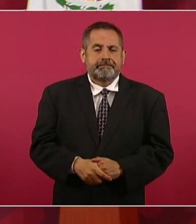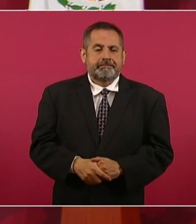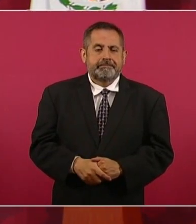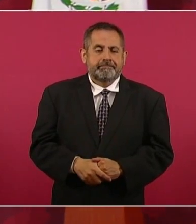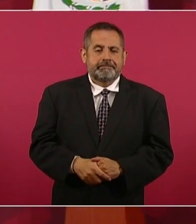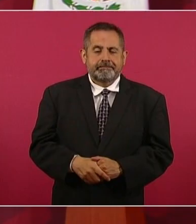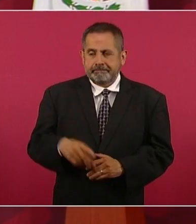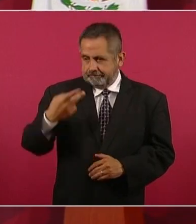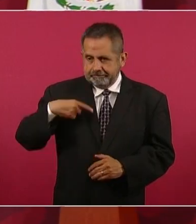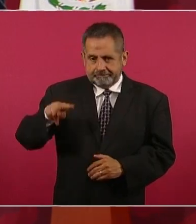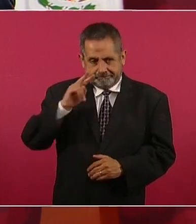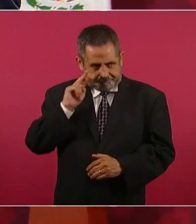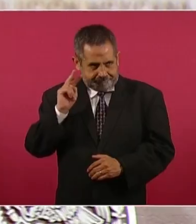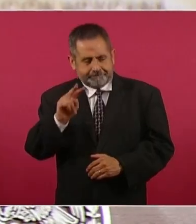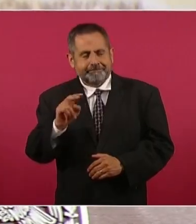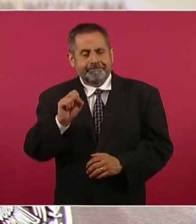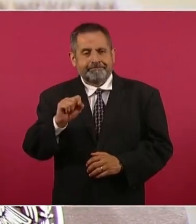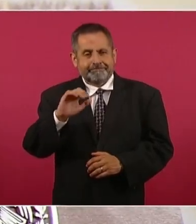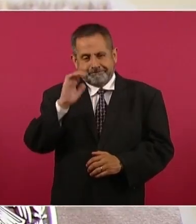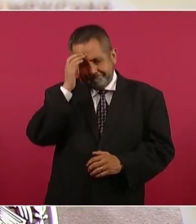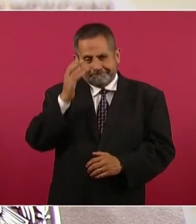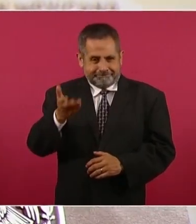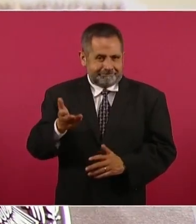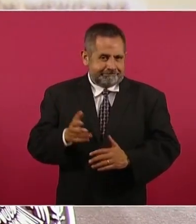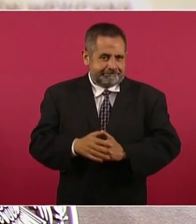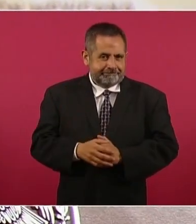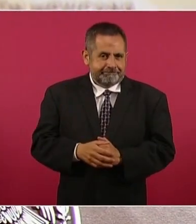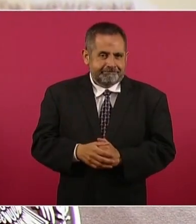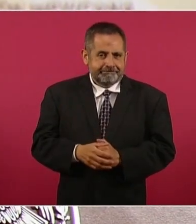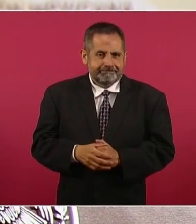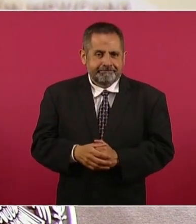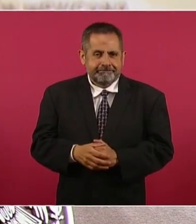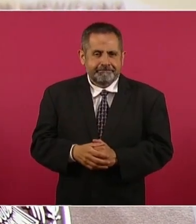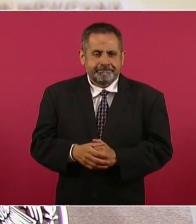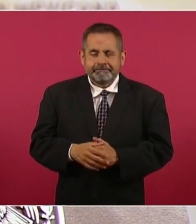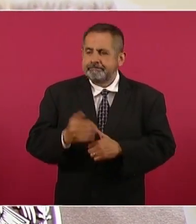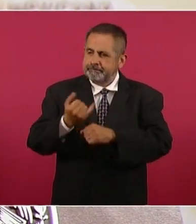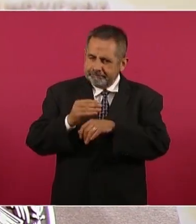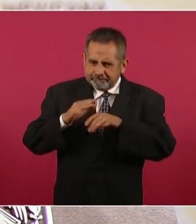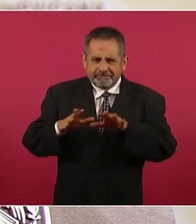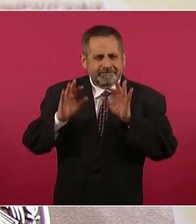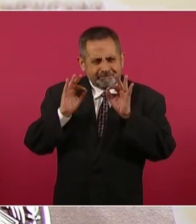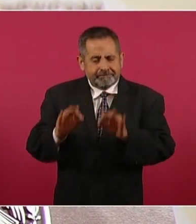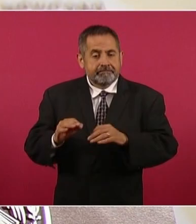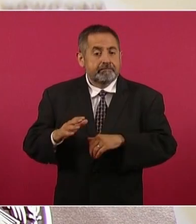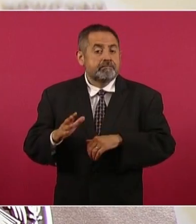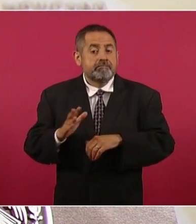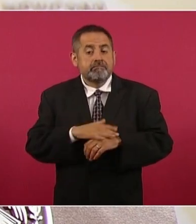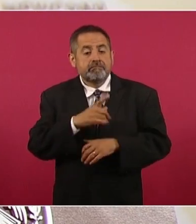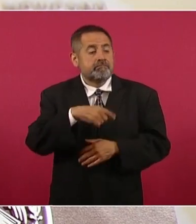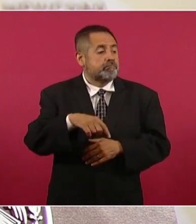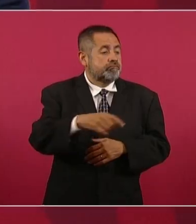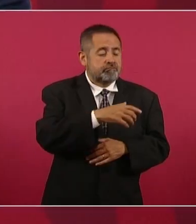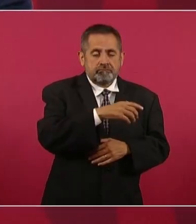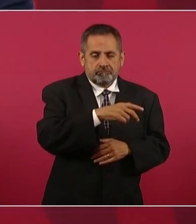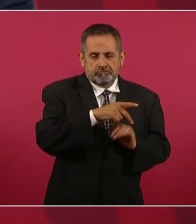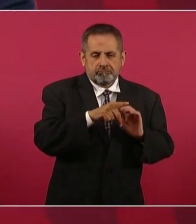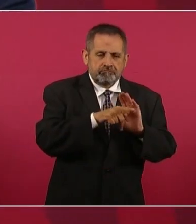no alcanza, sí, a informarse bien, porque en los medios